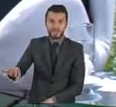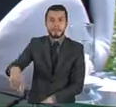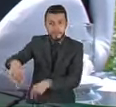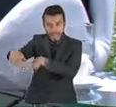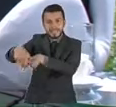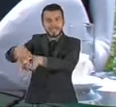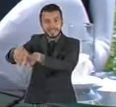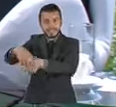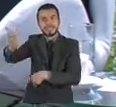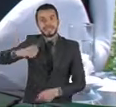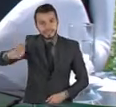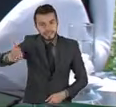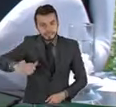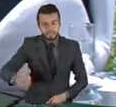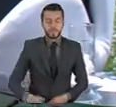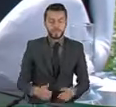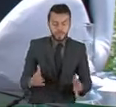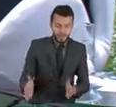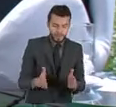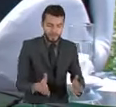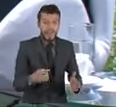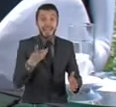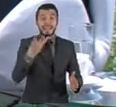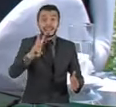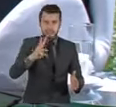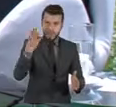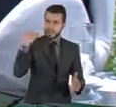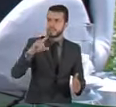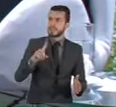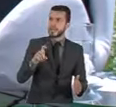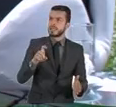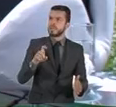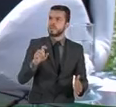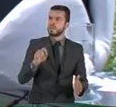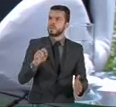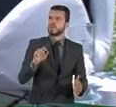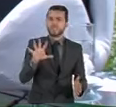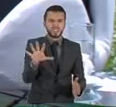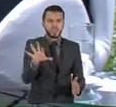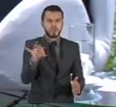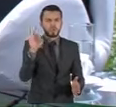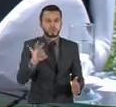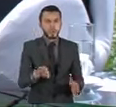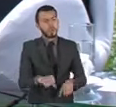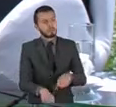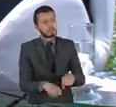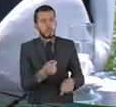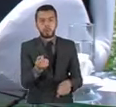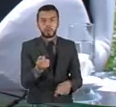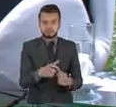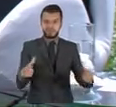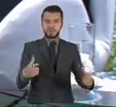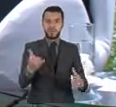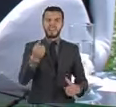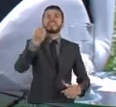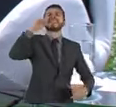ser el 6.6% de los viajes al 13% en estos 9 meses. Y va a seguir